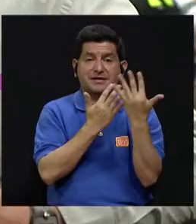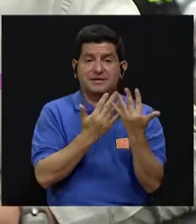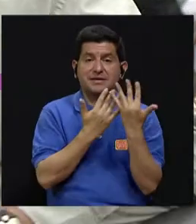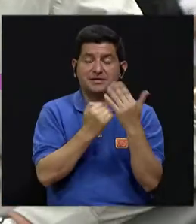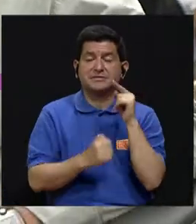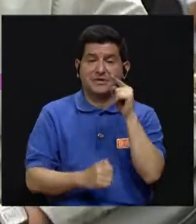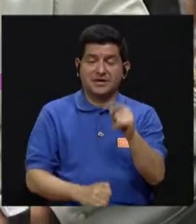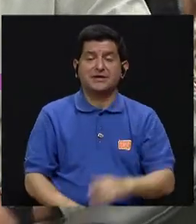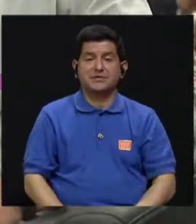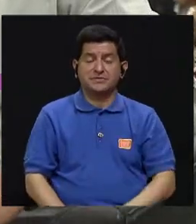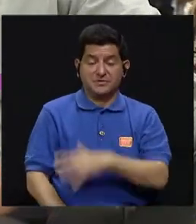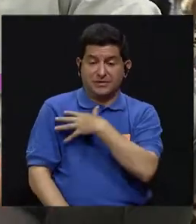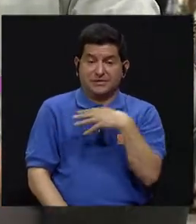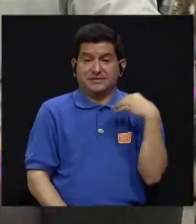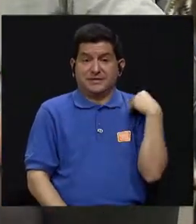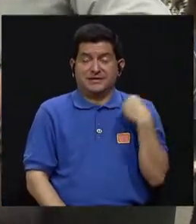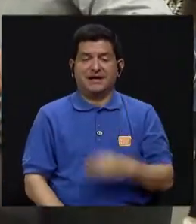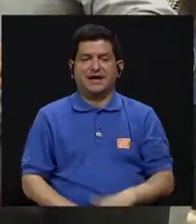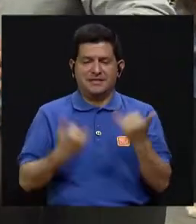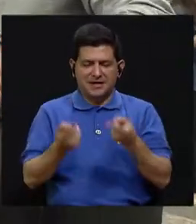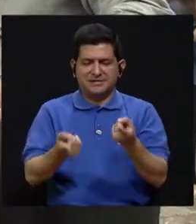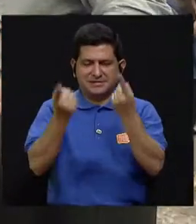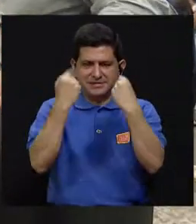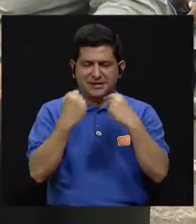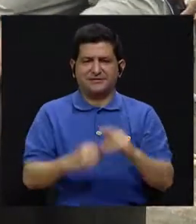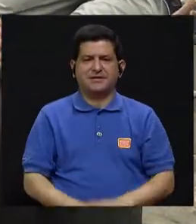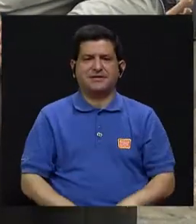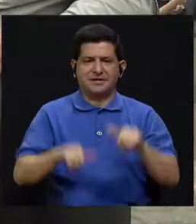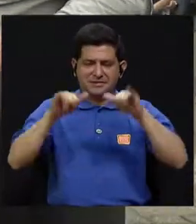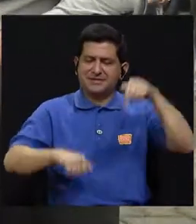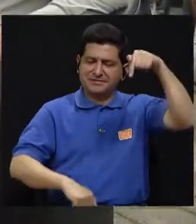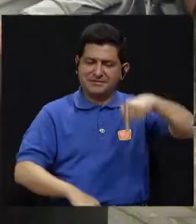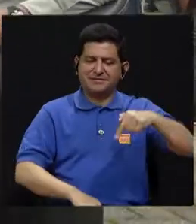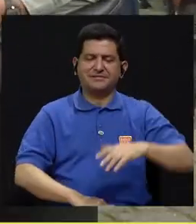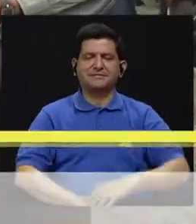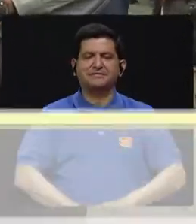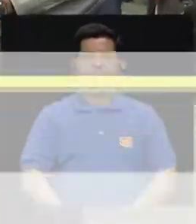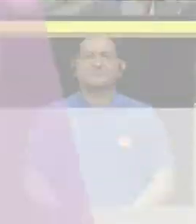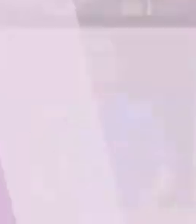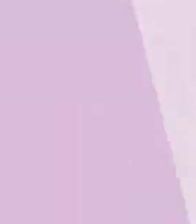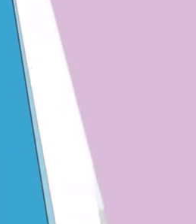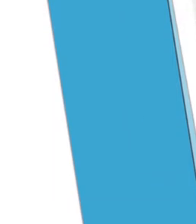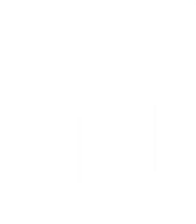esperemos que sea de todo su agrado. Ya regresamos, quédese con nosotros.